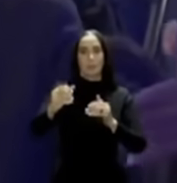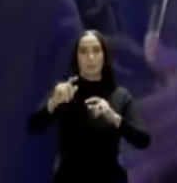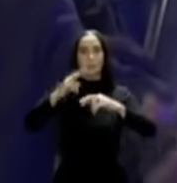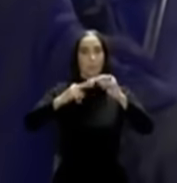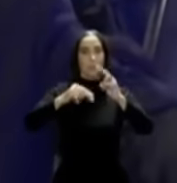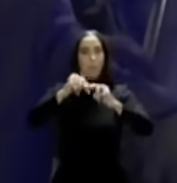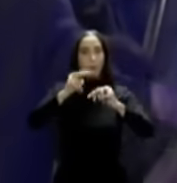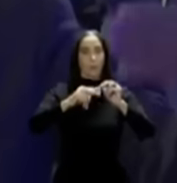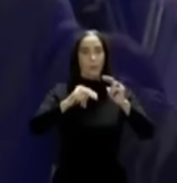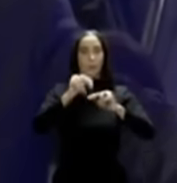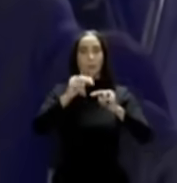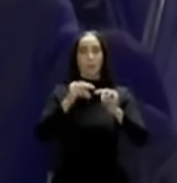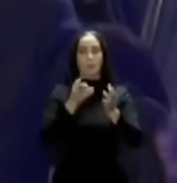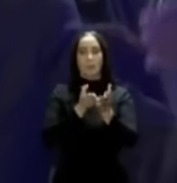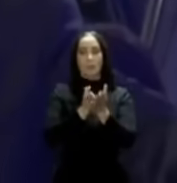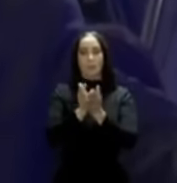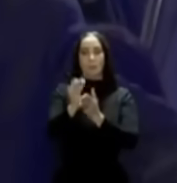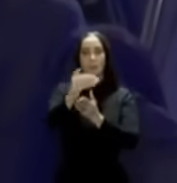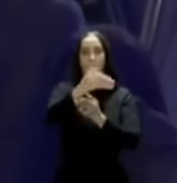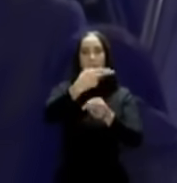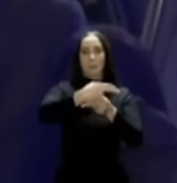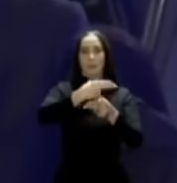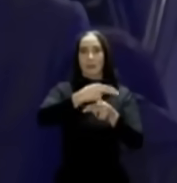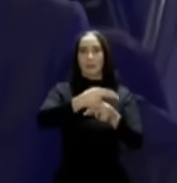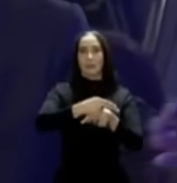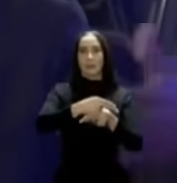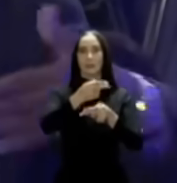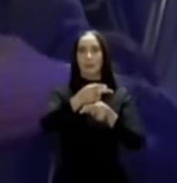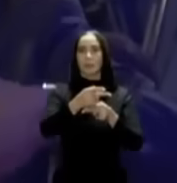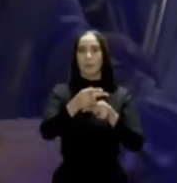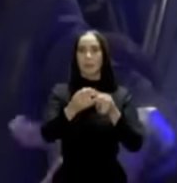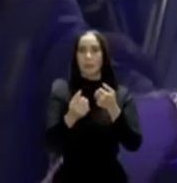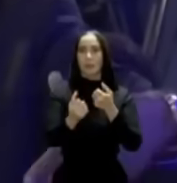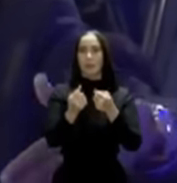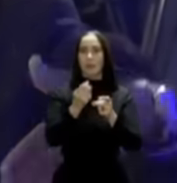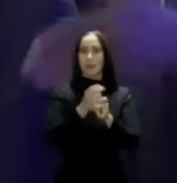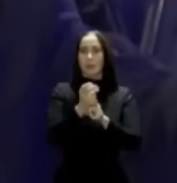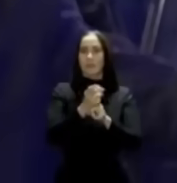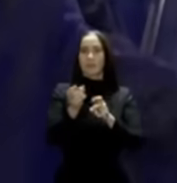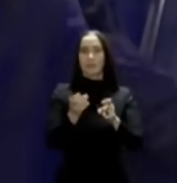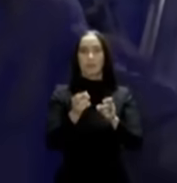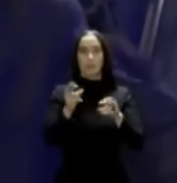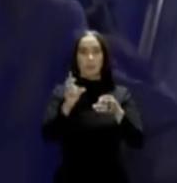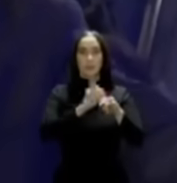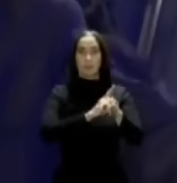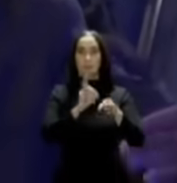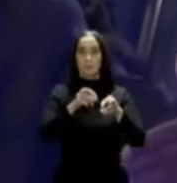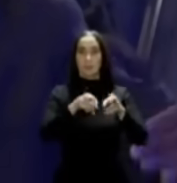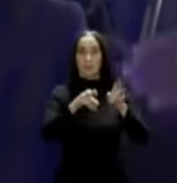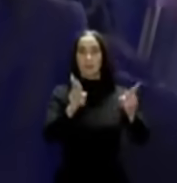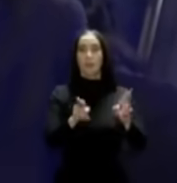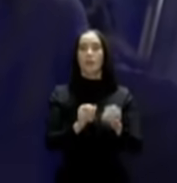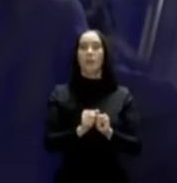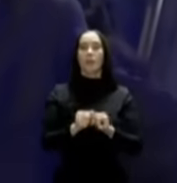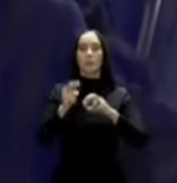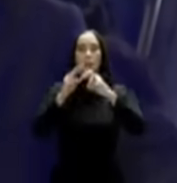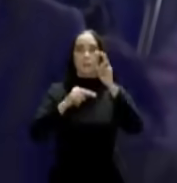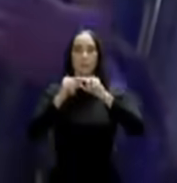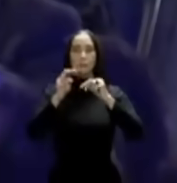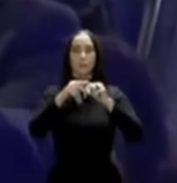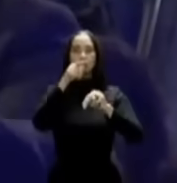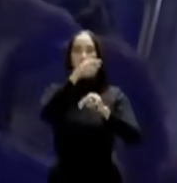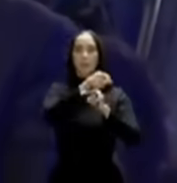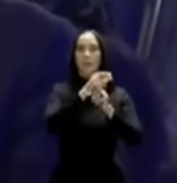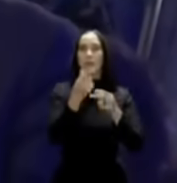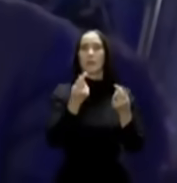construyendo el trasvase en Haití, si esto no va a afectar el río Dajabón? ¿Y qué impacto tendría en la construcción que ellos están